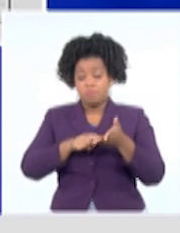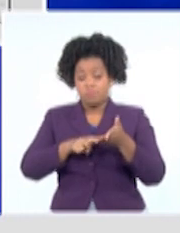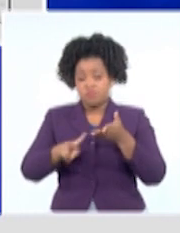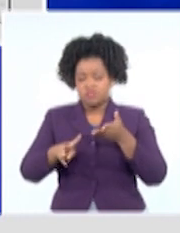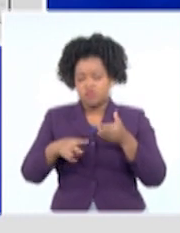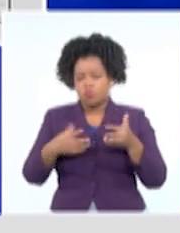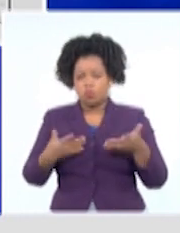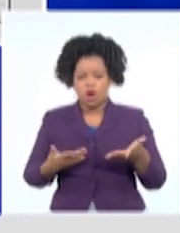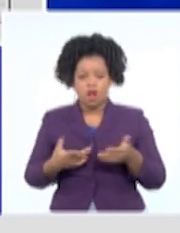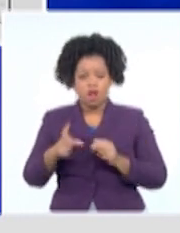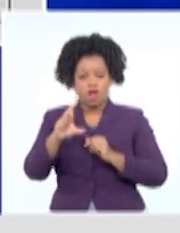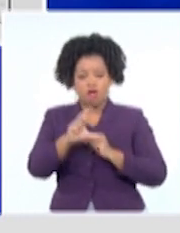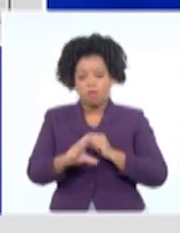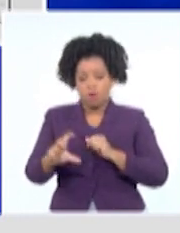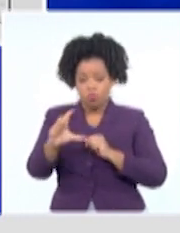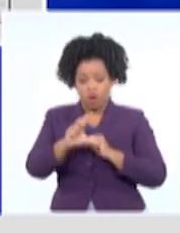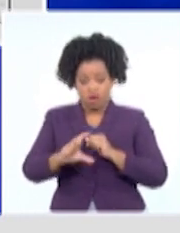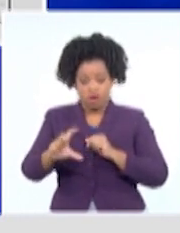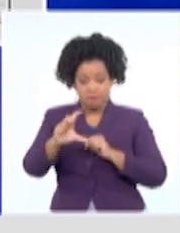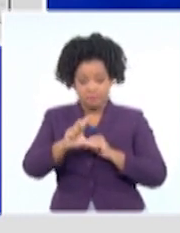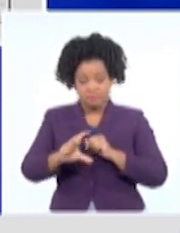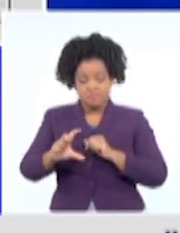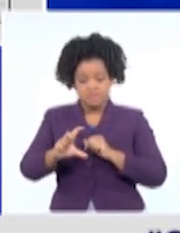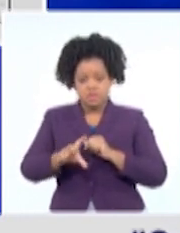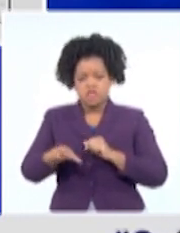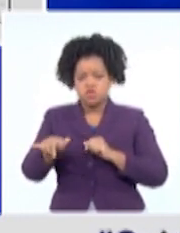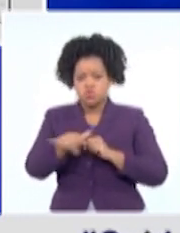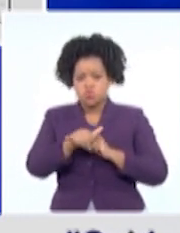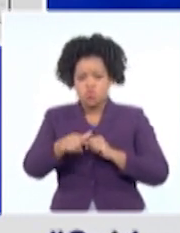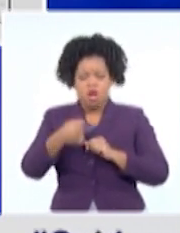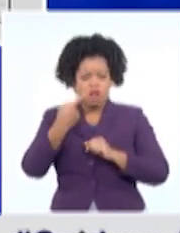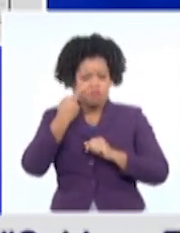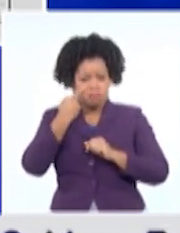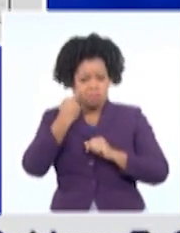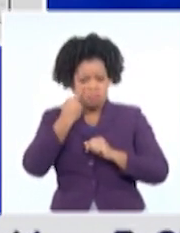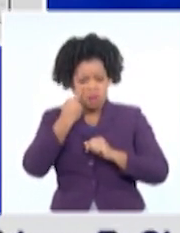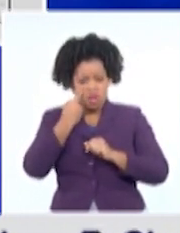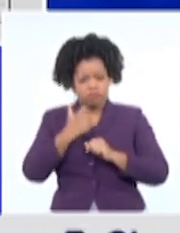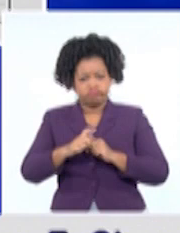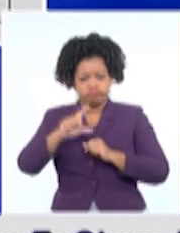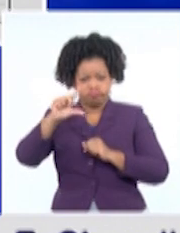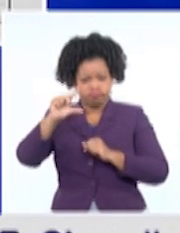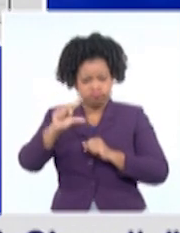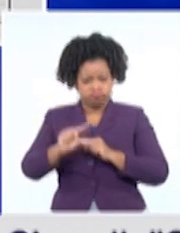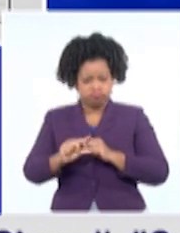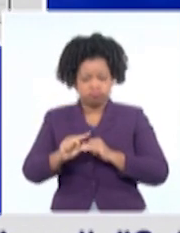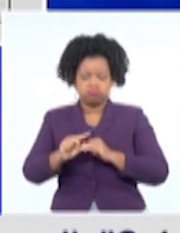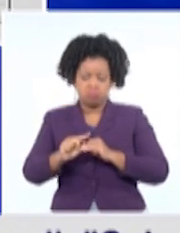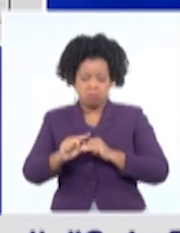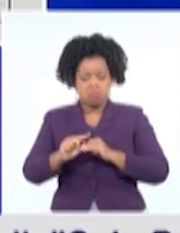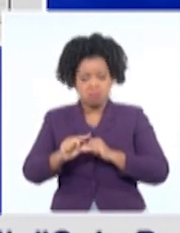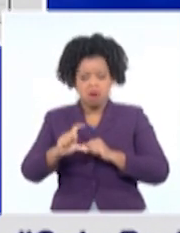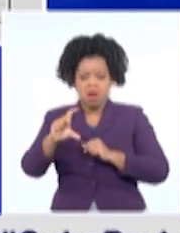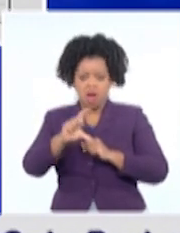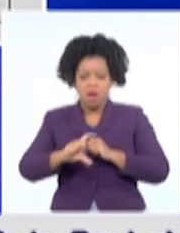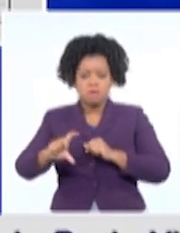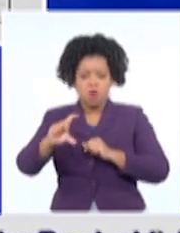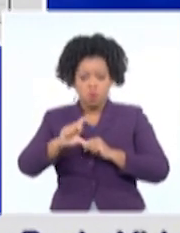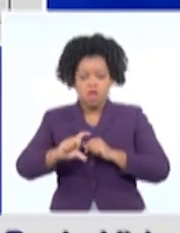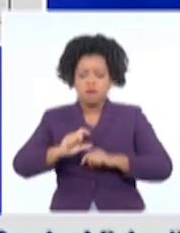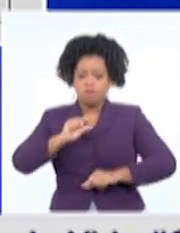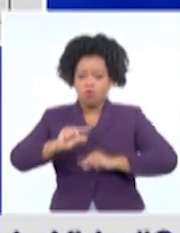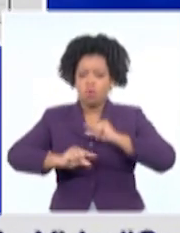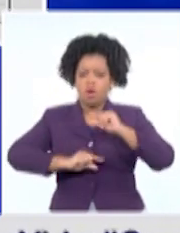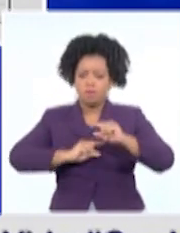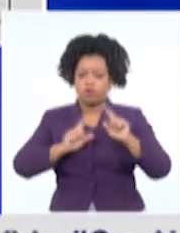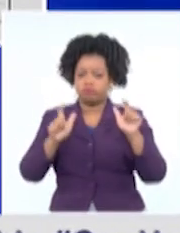Camagüey, que también se puede apreciar menos inclinado, pero bueno, hacia la disminución,